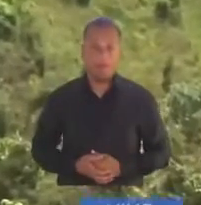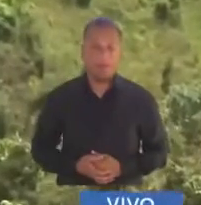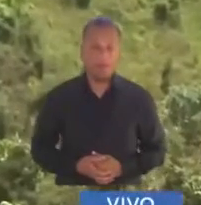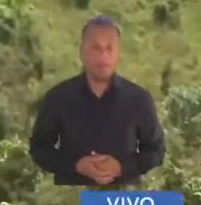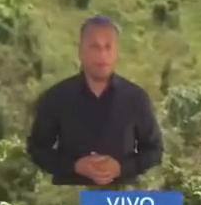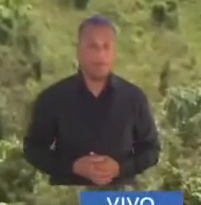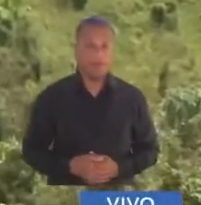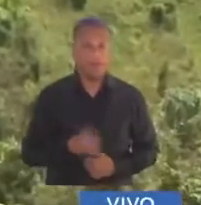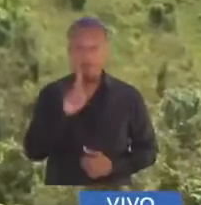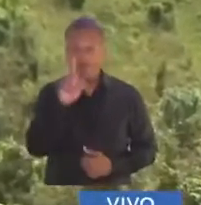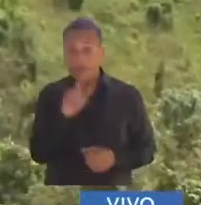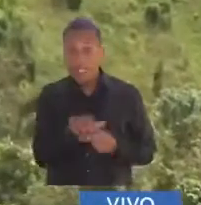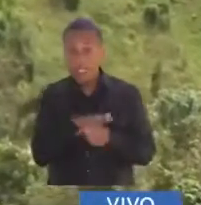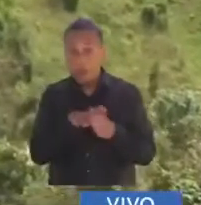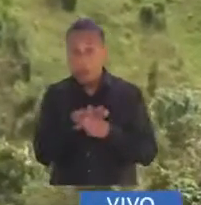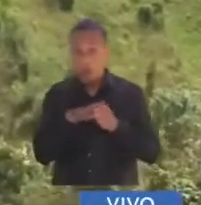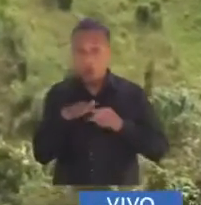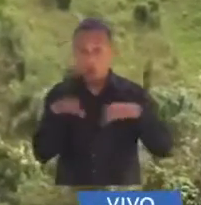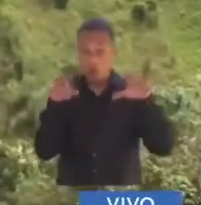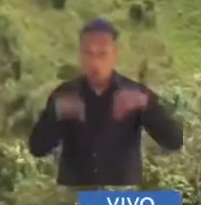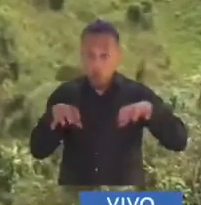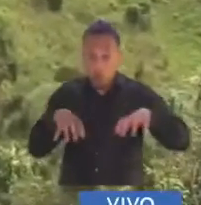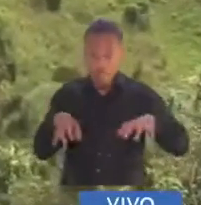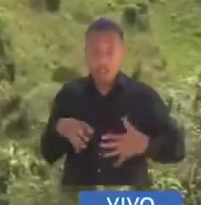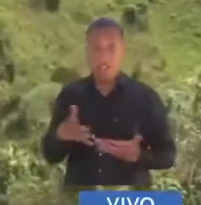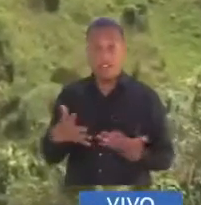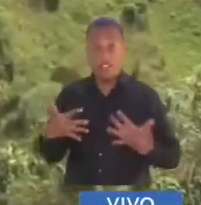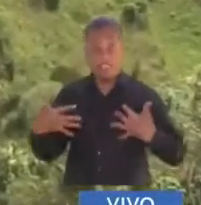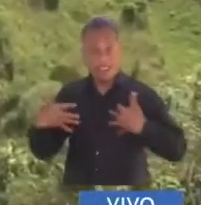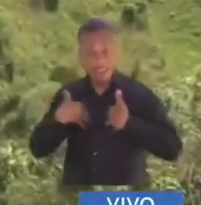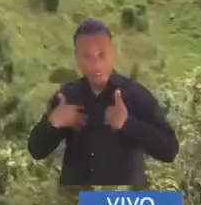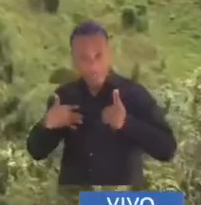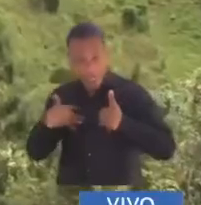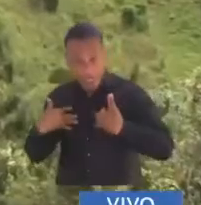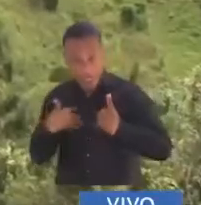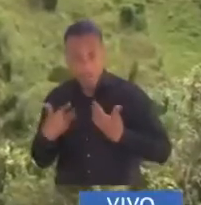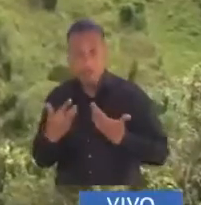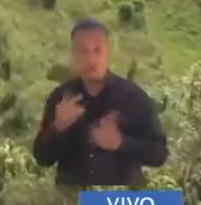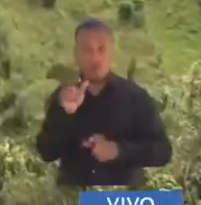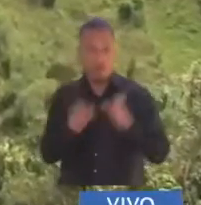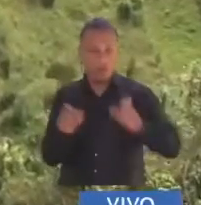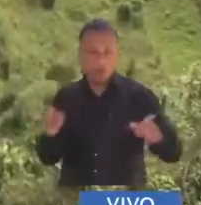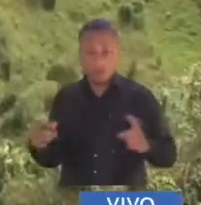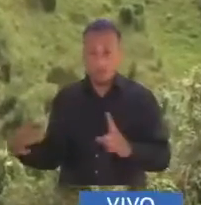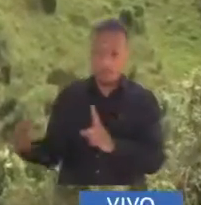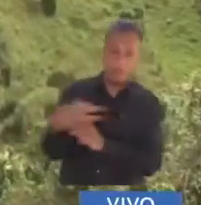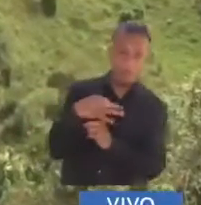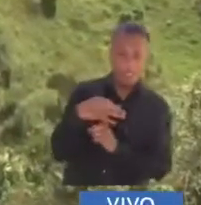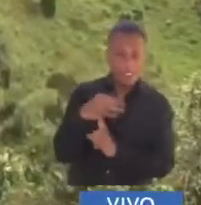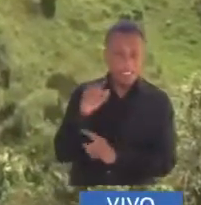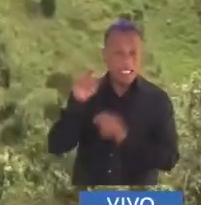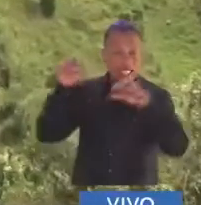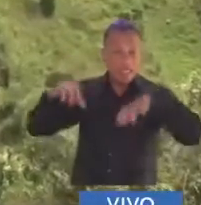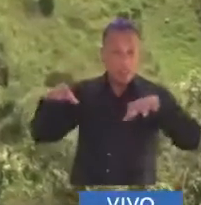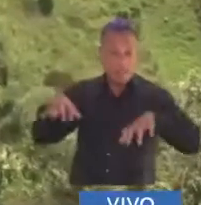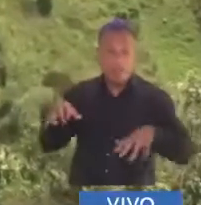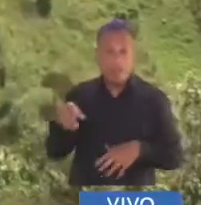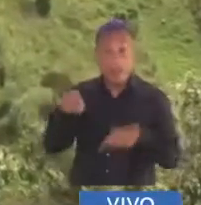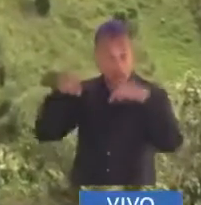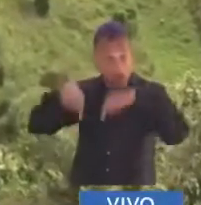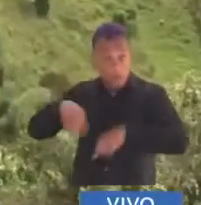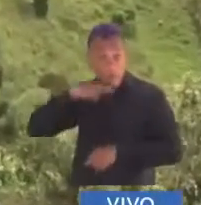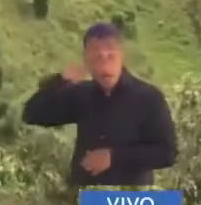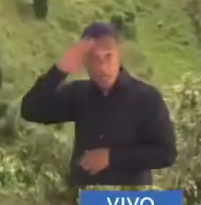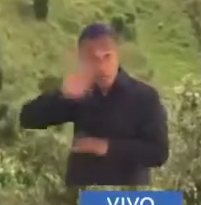Pero esta situación de las lluvias, los damnificados, las personas que están afectadas justamente por esta ola invernal, no es solo aquí